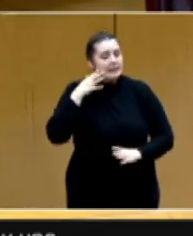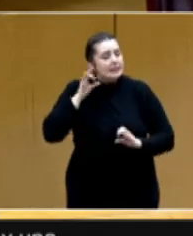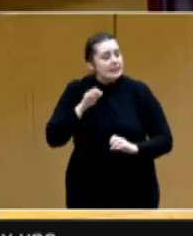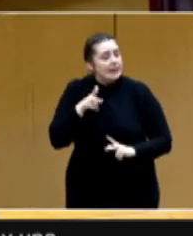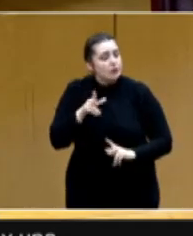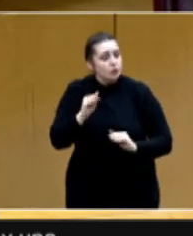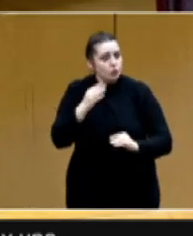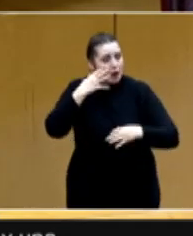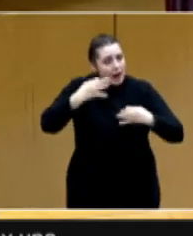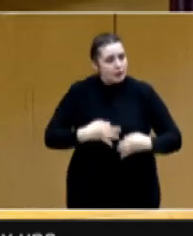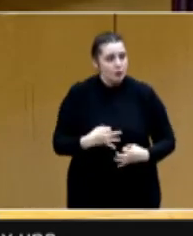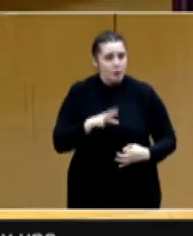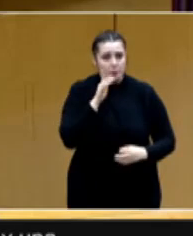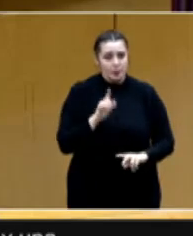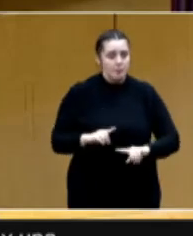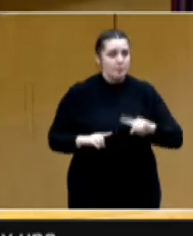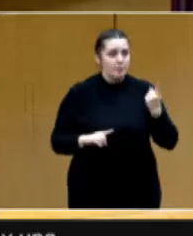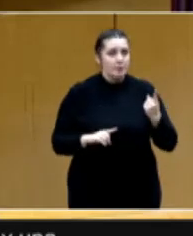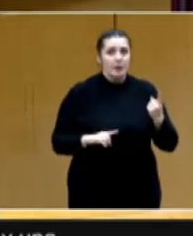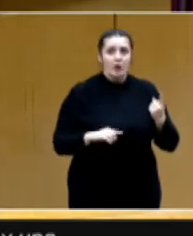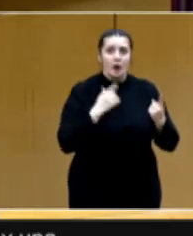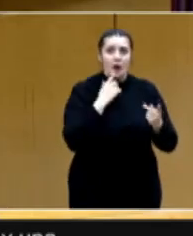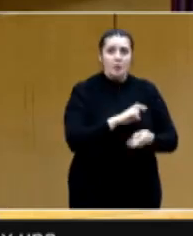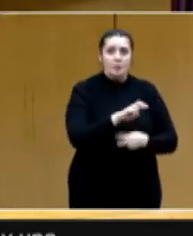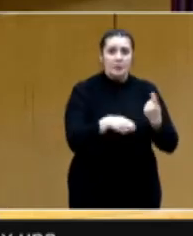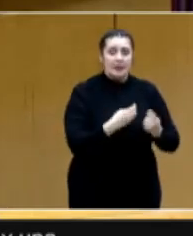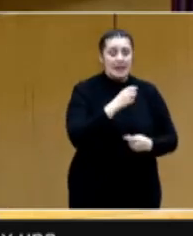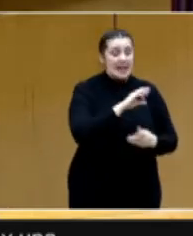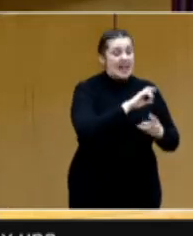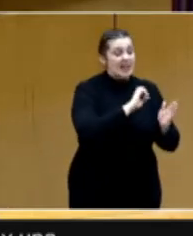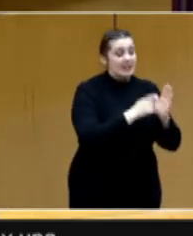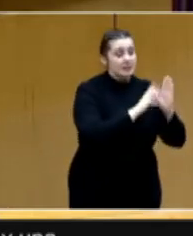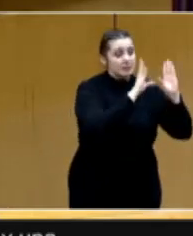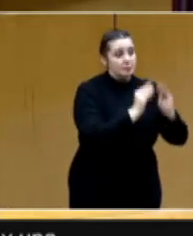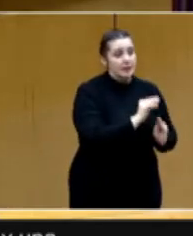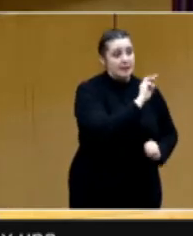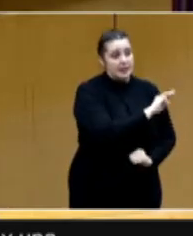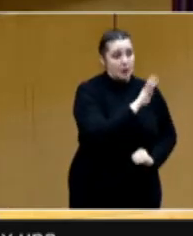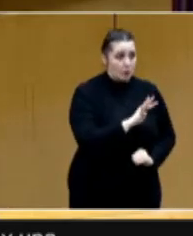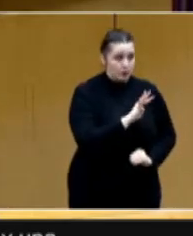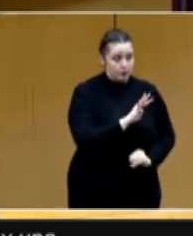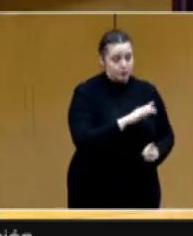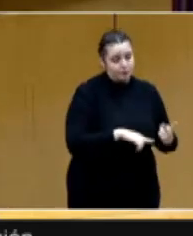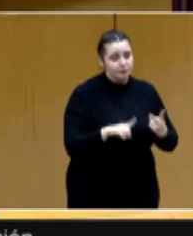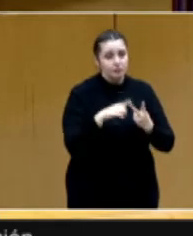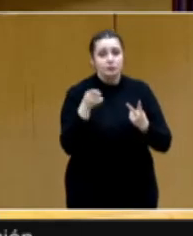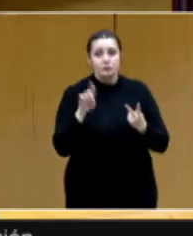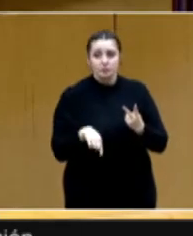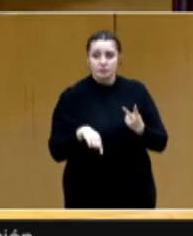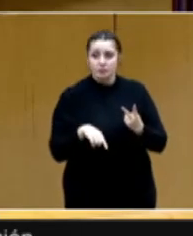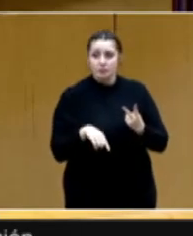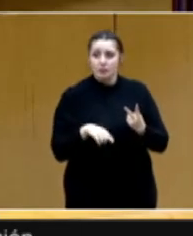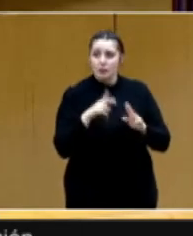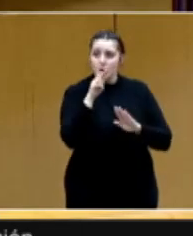un lado en su disposición final primera ha modificado 34 leyes del fuero nuevo y por otro lado ha compilado todas las normas que